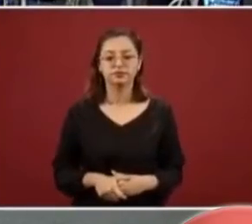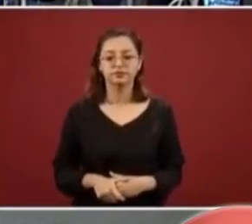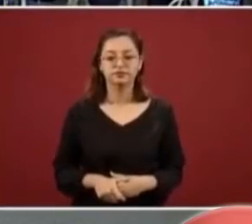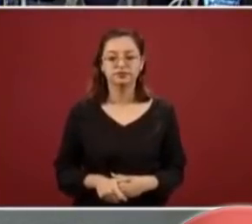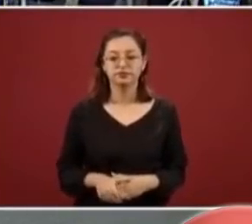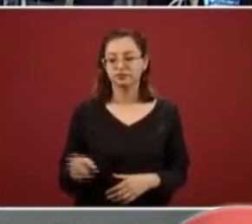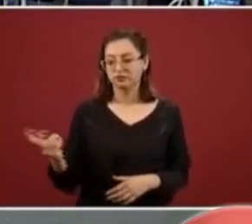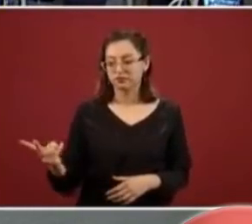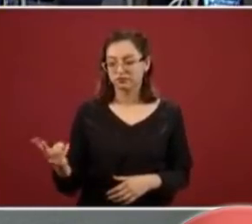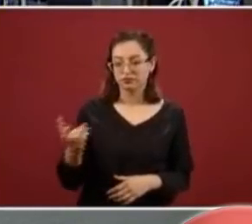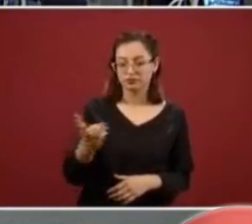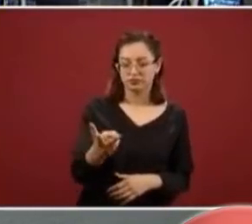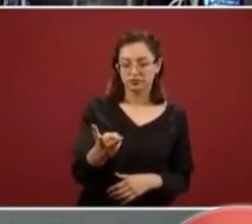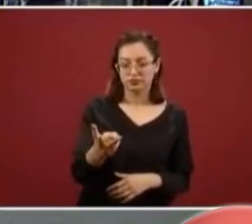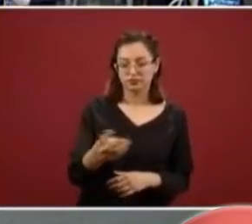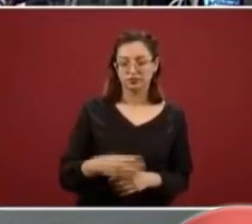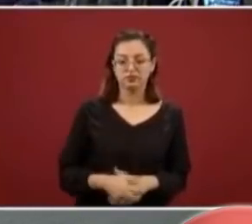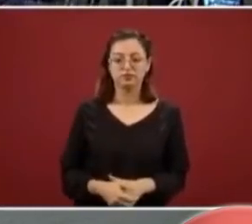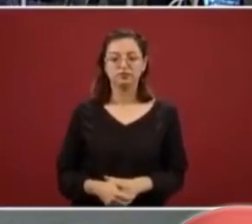2 y 3.